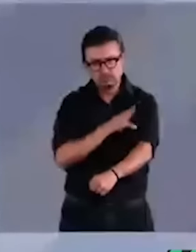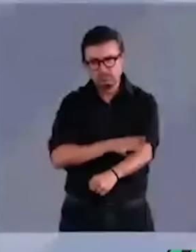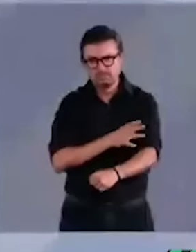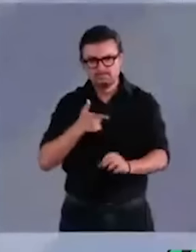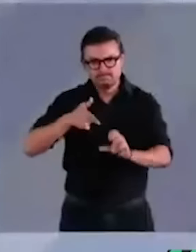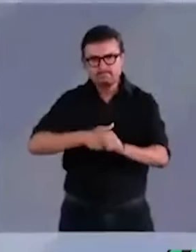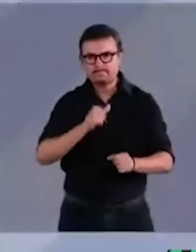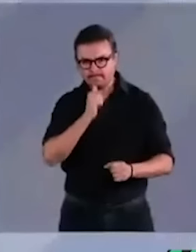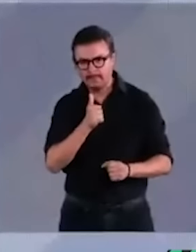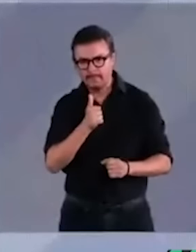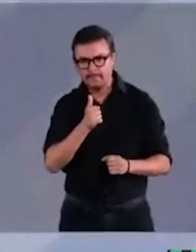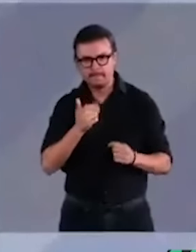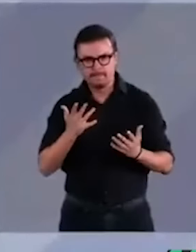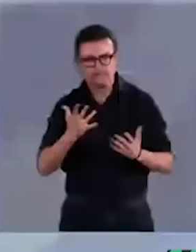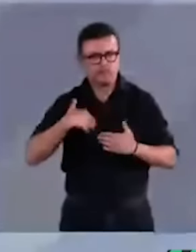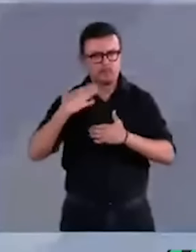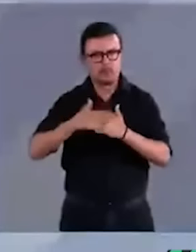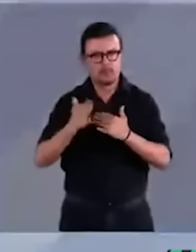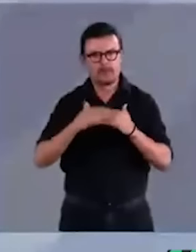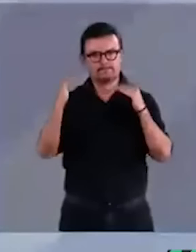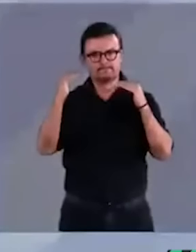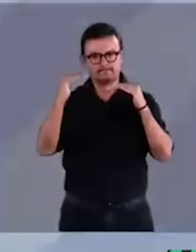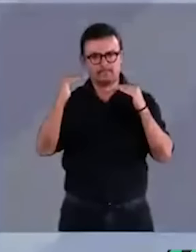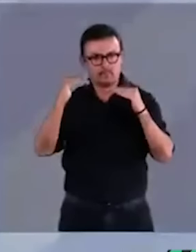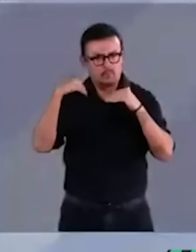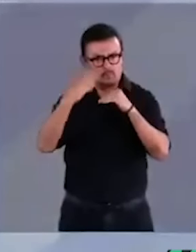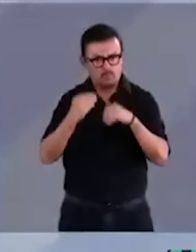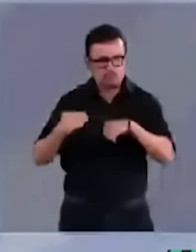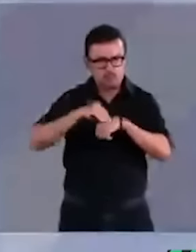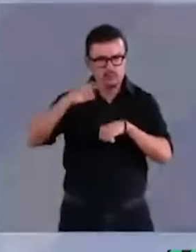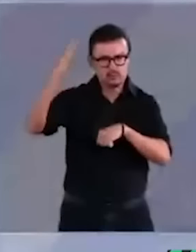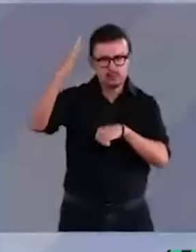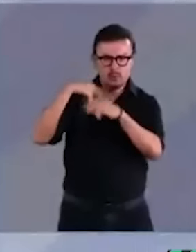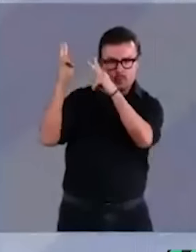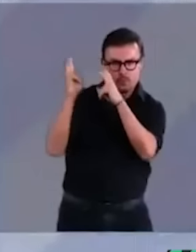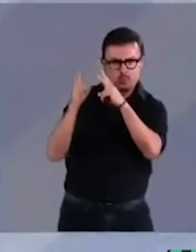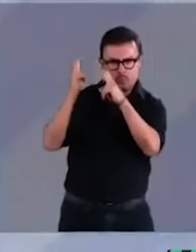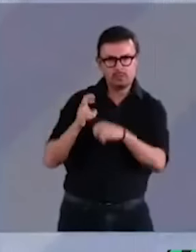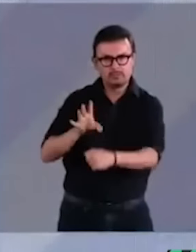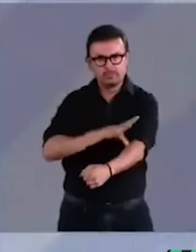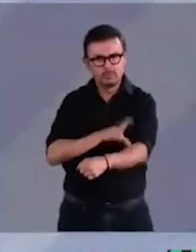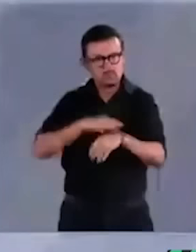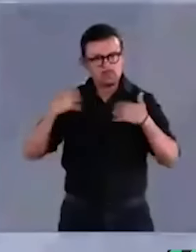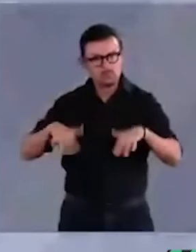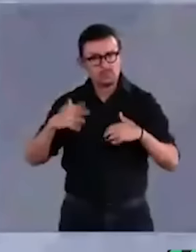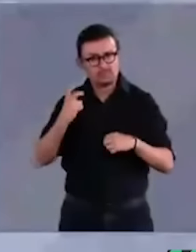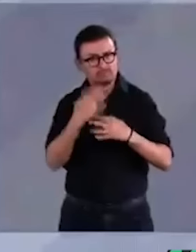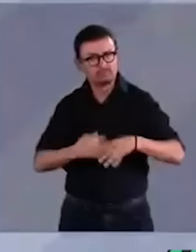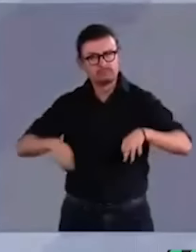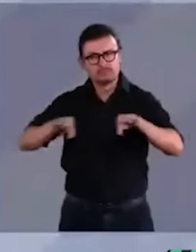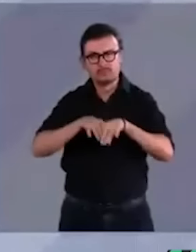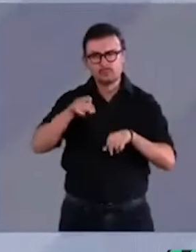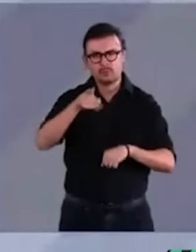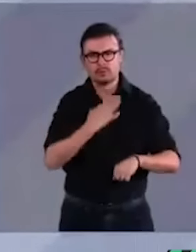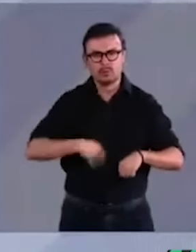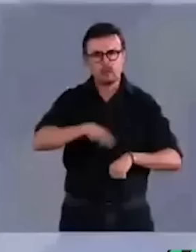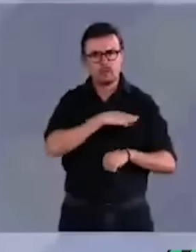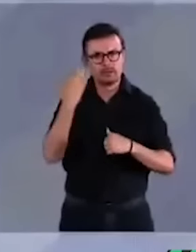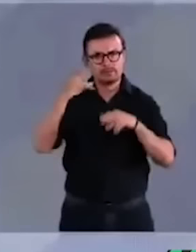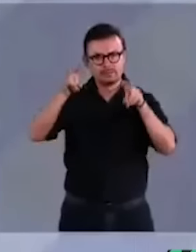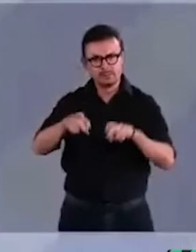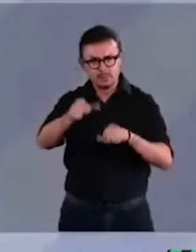solares, 2 millones de techos solares. Eso sí es importante. Y aquí, Claudia, tú fuiste incapaz de resolver el tema del agua.